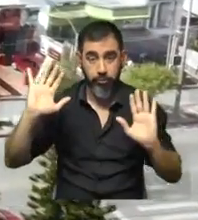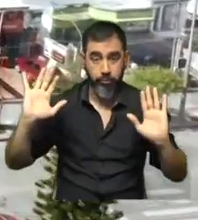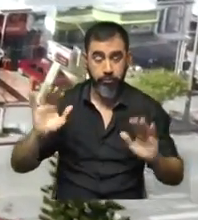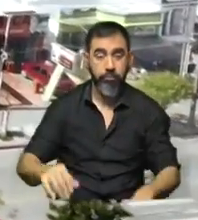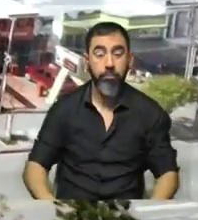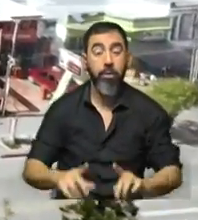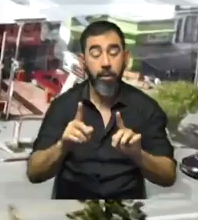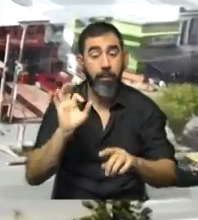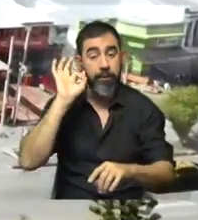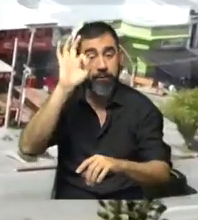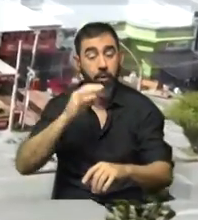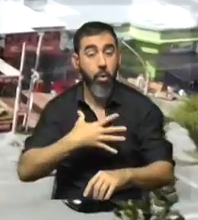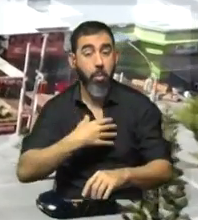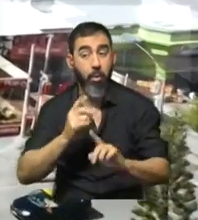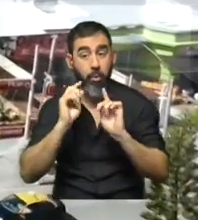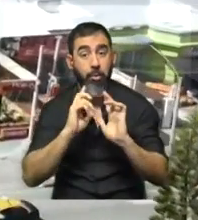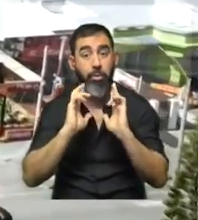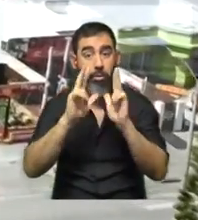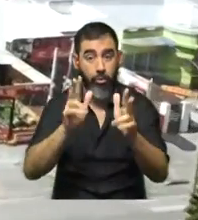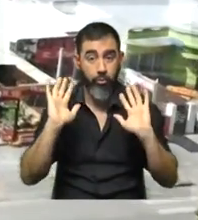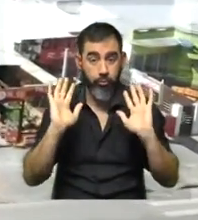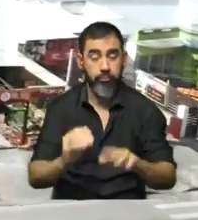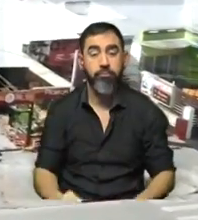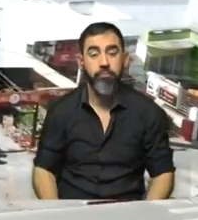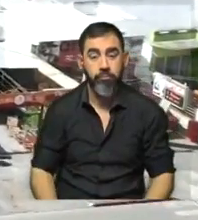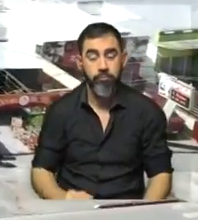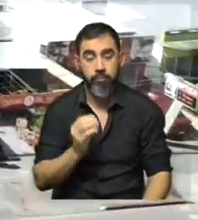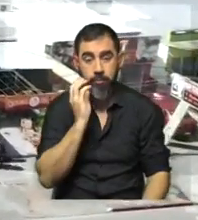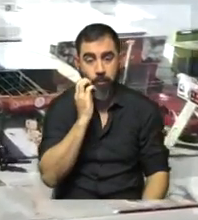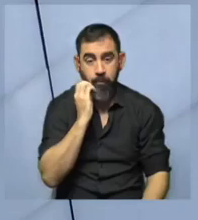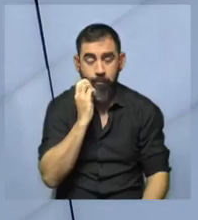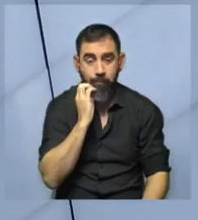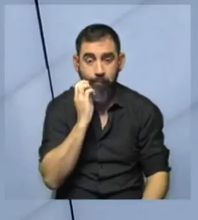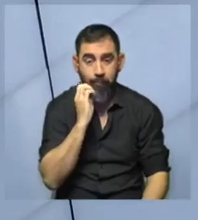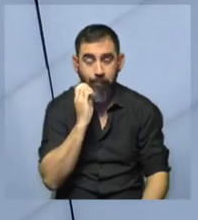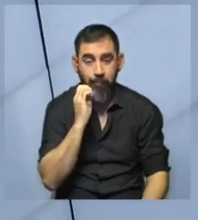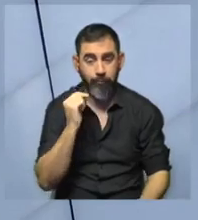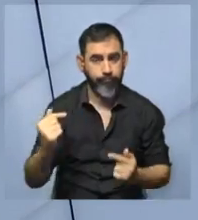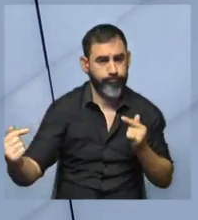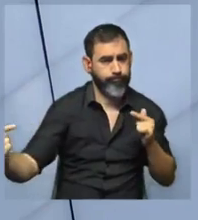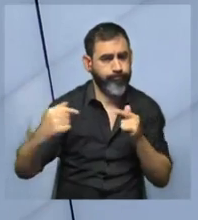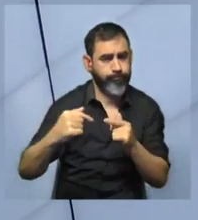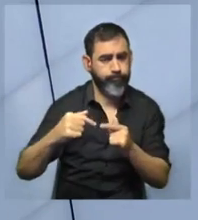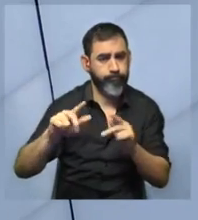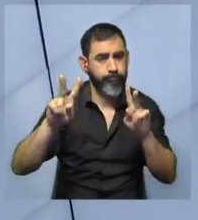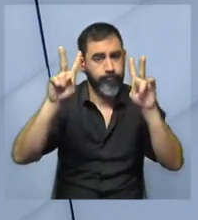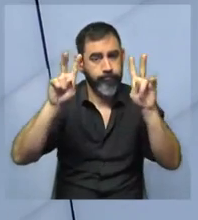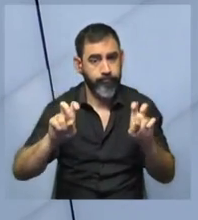dijo el propio senador Botana, que también se mostró bastante contrario a todo este